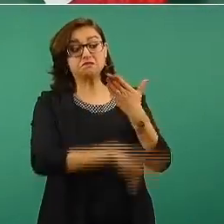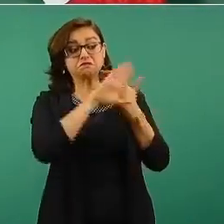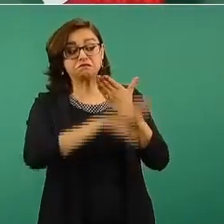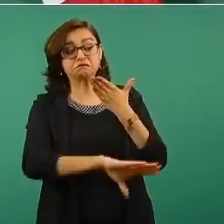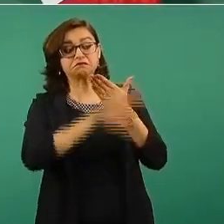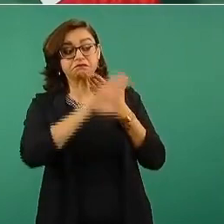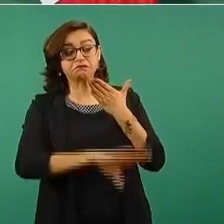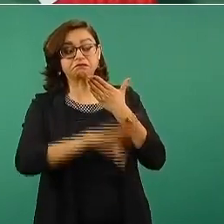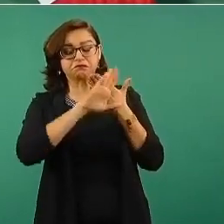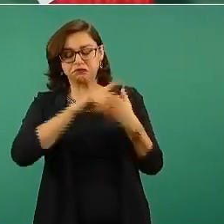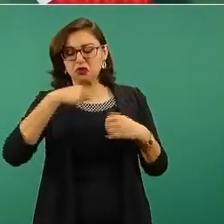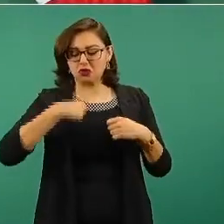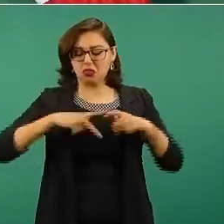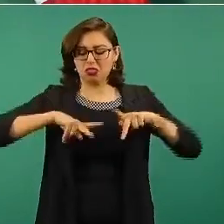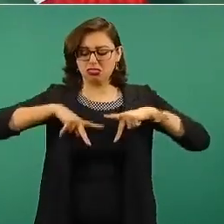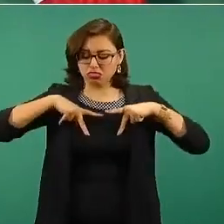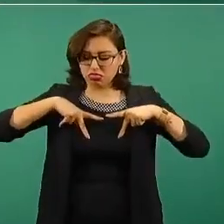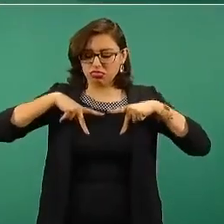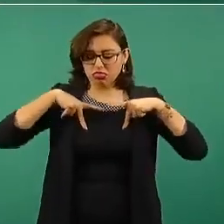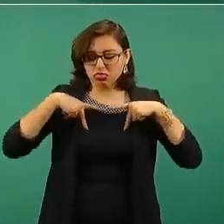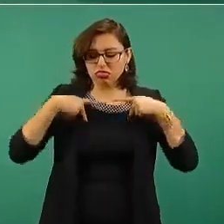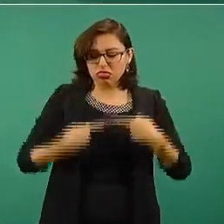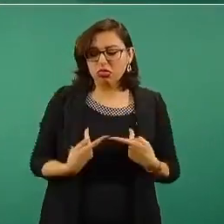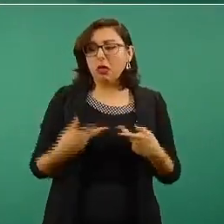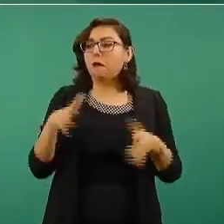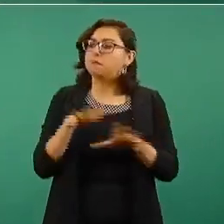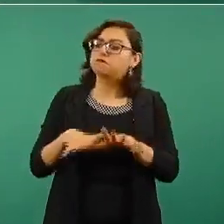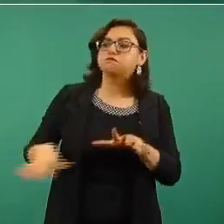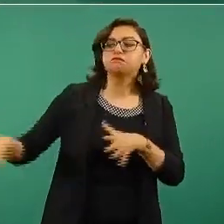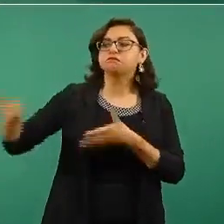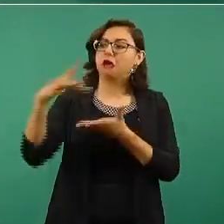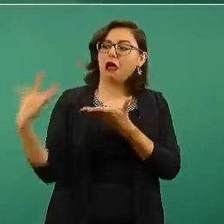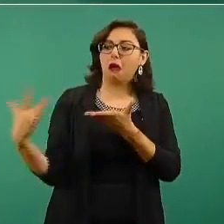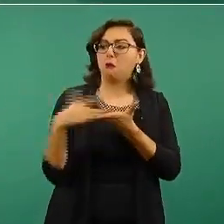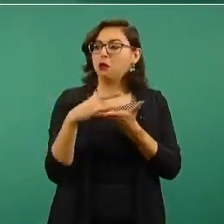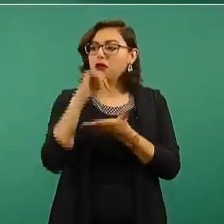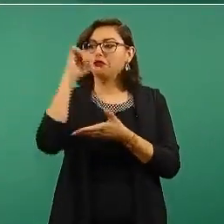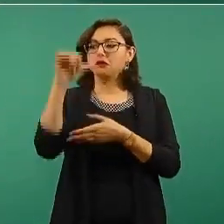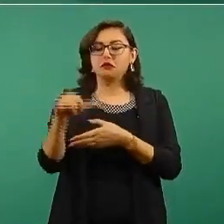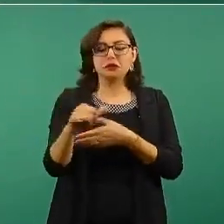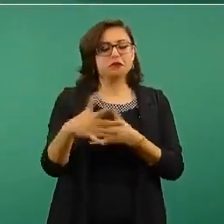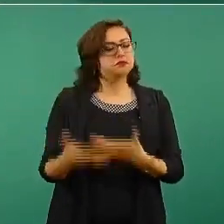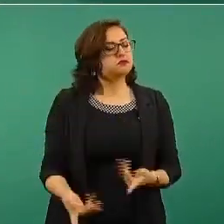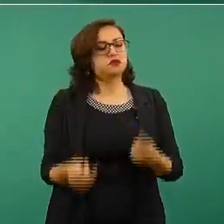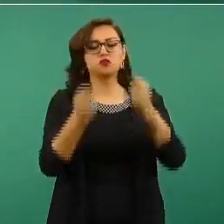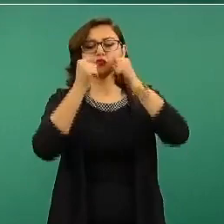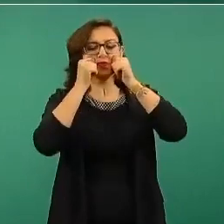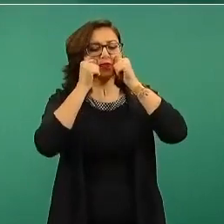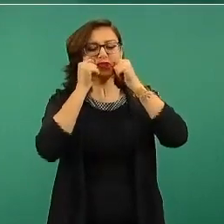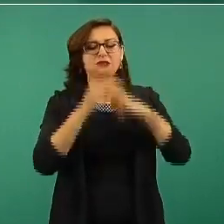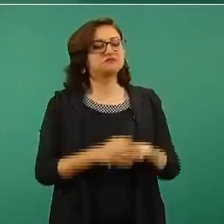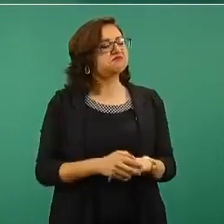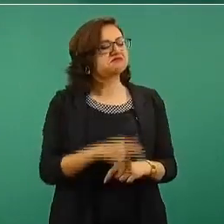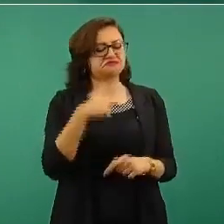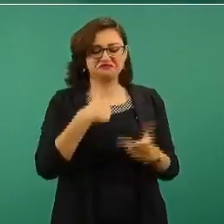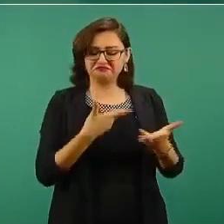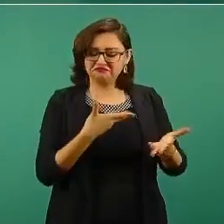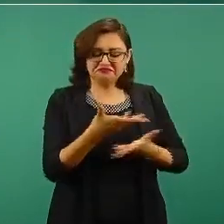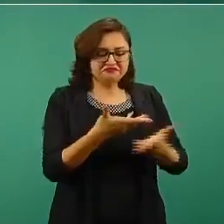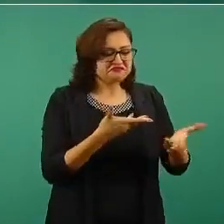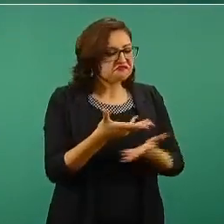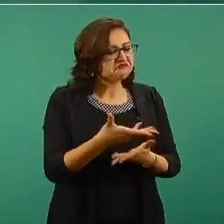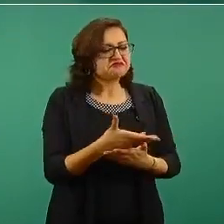no negociaría. Es cero corrupción, cero impunidad. Prefiero